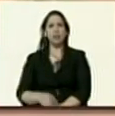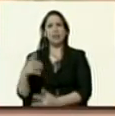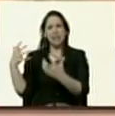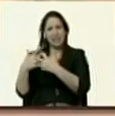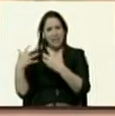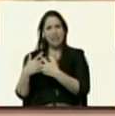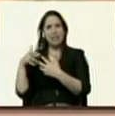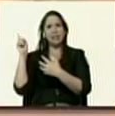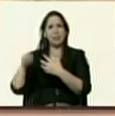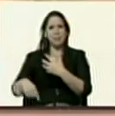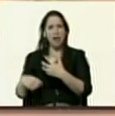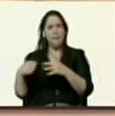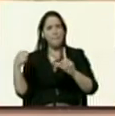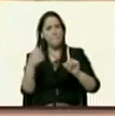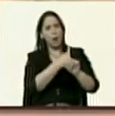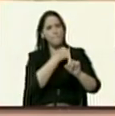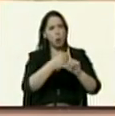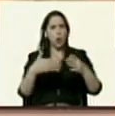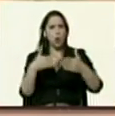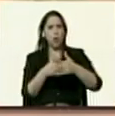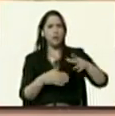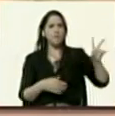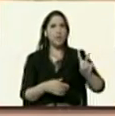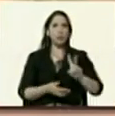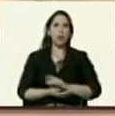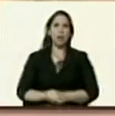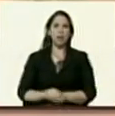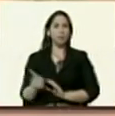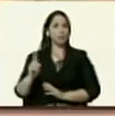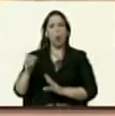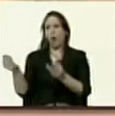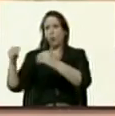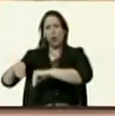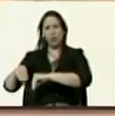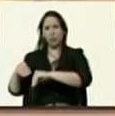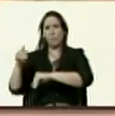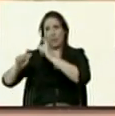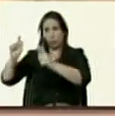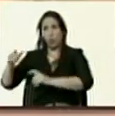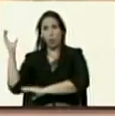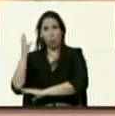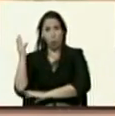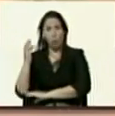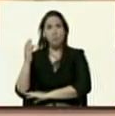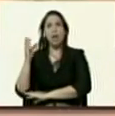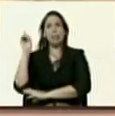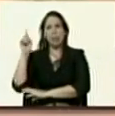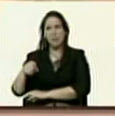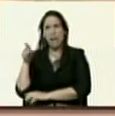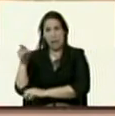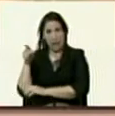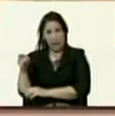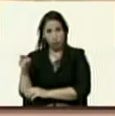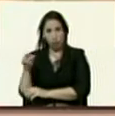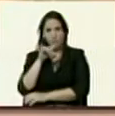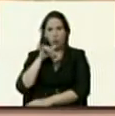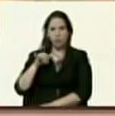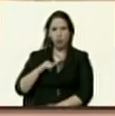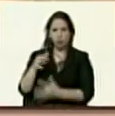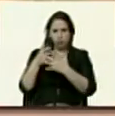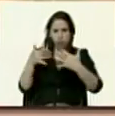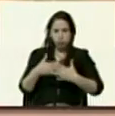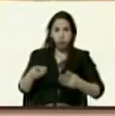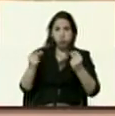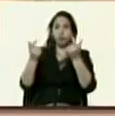y de escalada contra la República Bolivariana de Venezuela. Y nos hicieron llegar los documentos, el